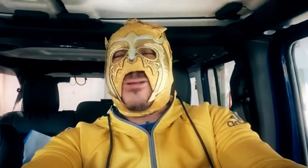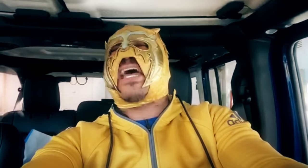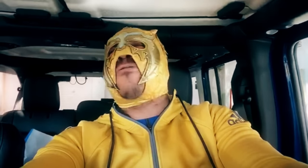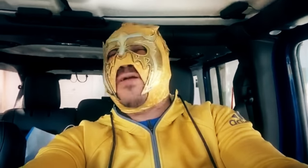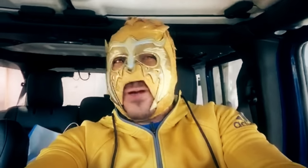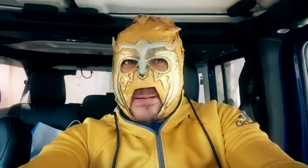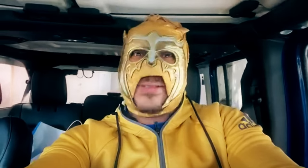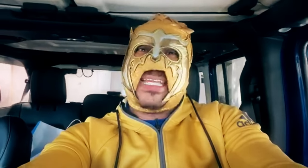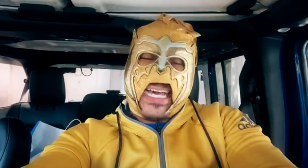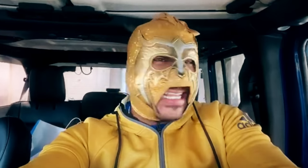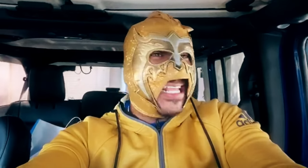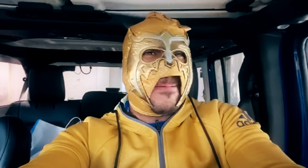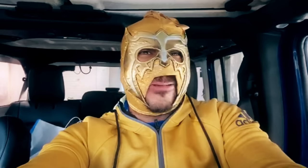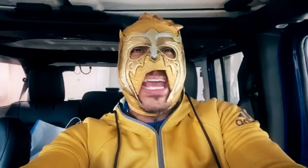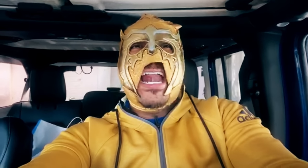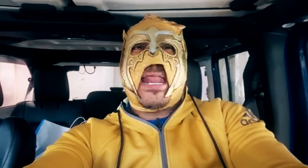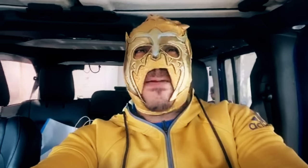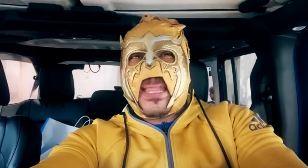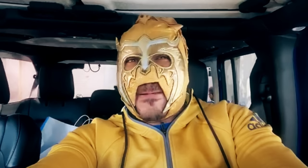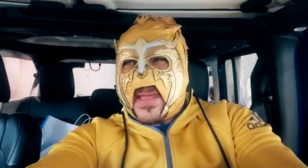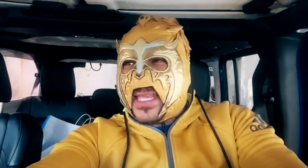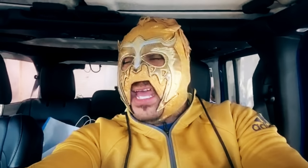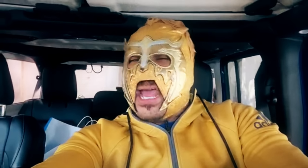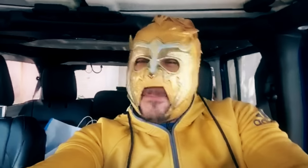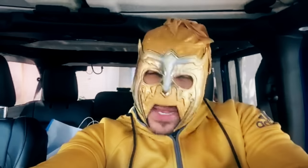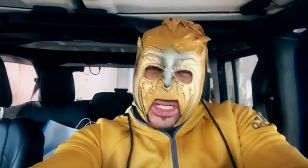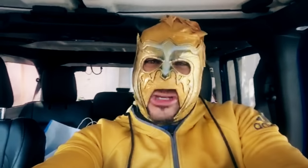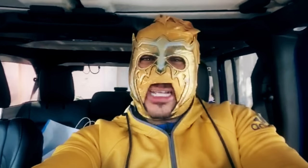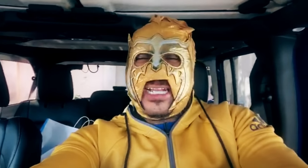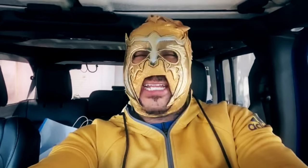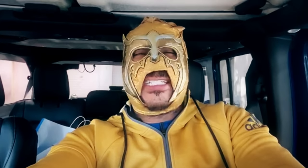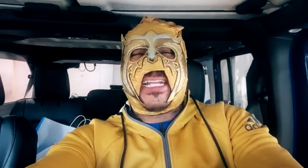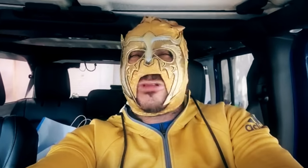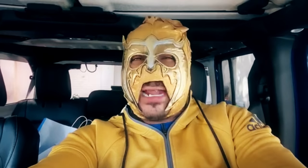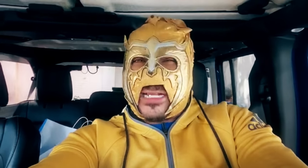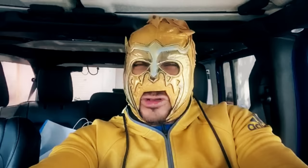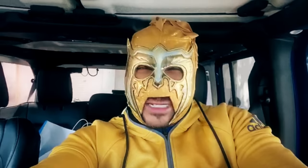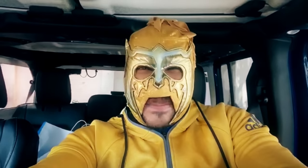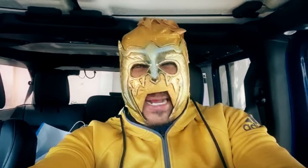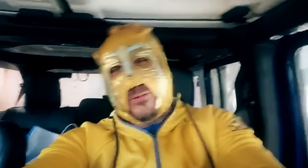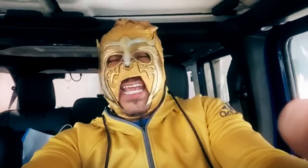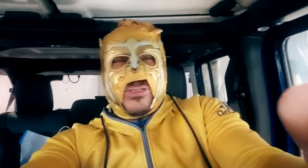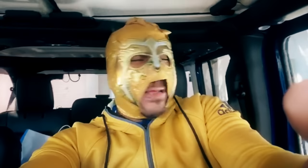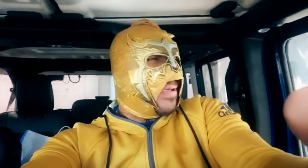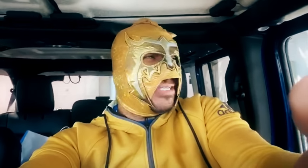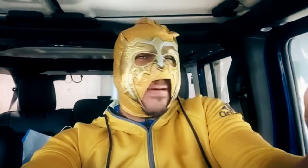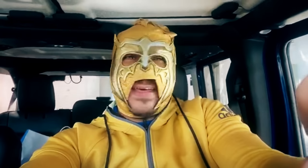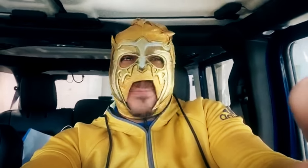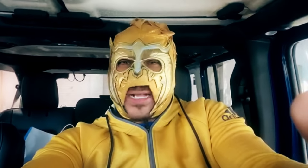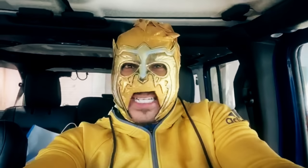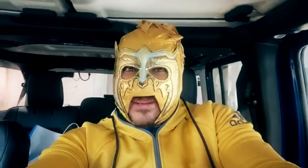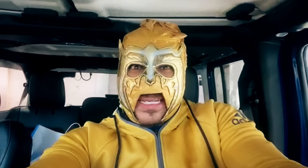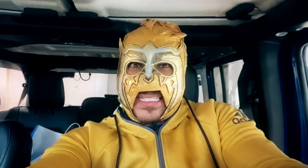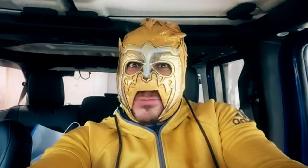30 varos. A huevo que vamos a llegar a 30 varos. Lamentablemente, el pinche dios del internet tiene toda la razón siempre, cabrón. Y es una pinche